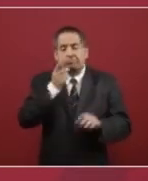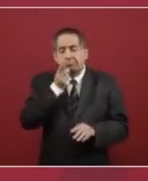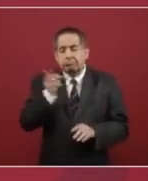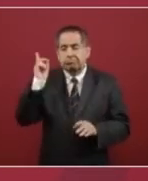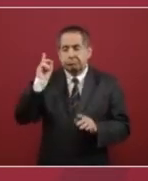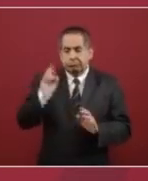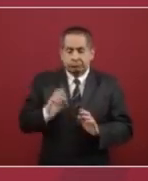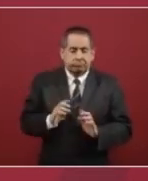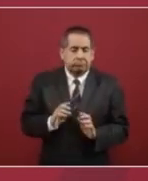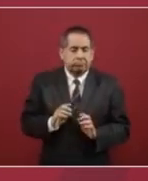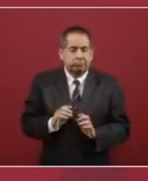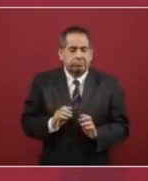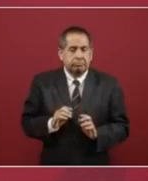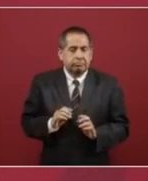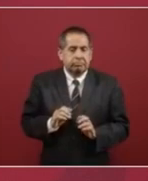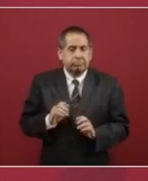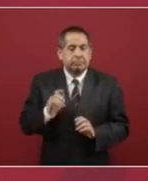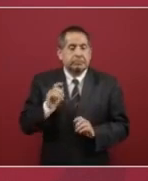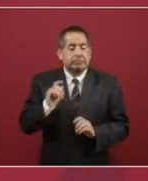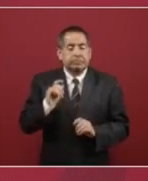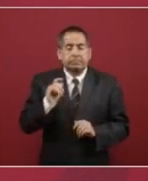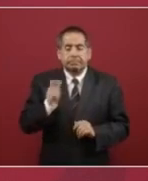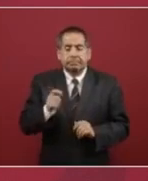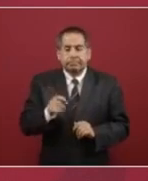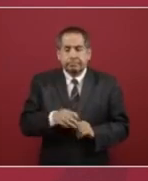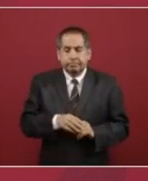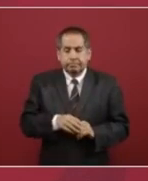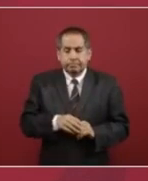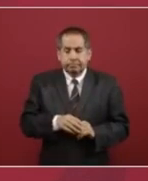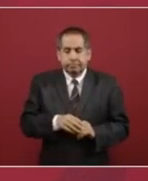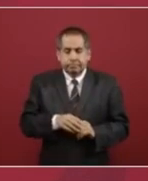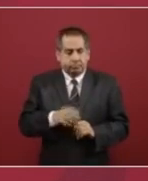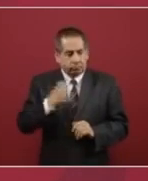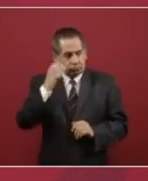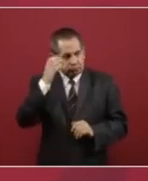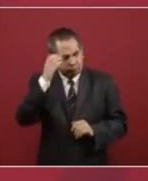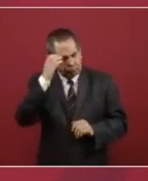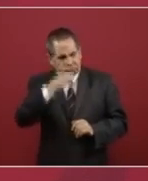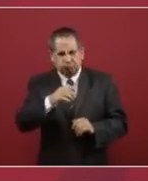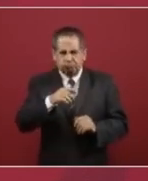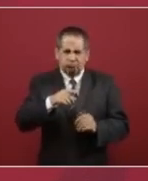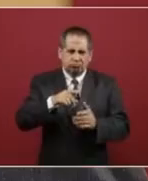que cuando se trata de crímenes de Estado,